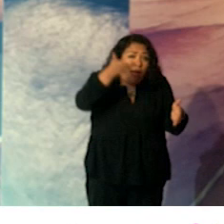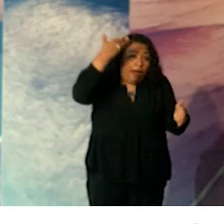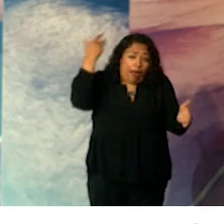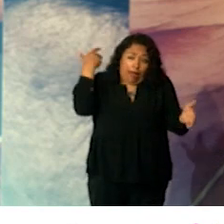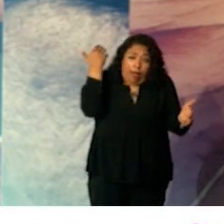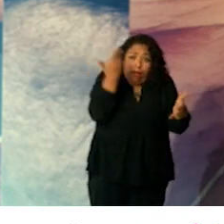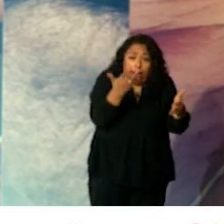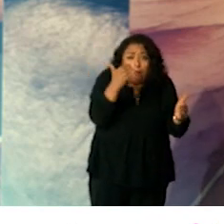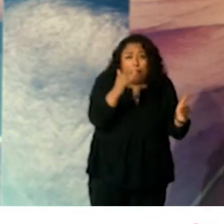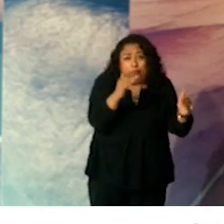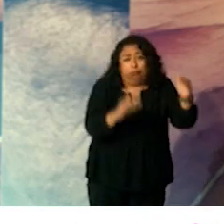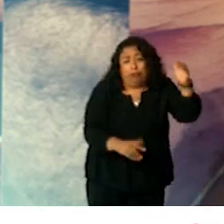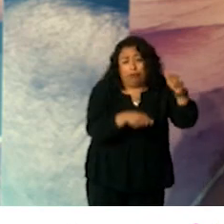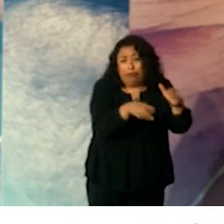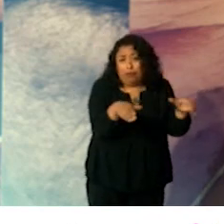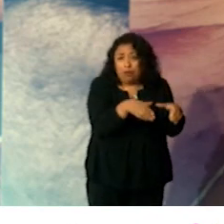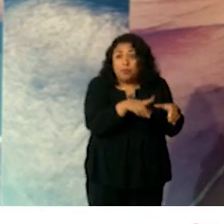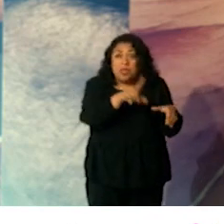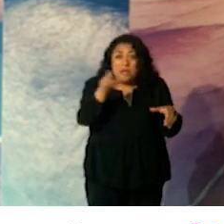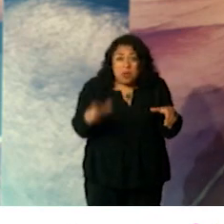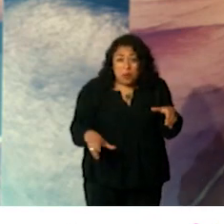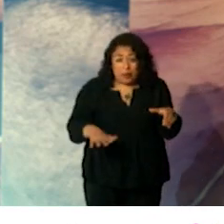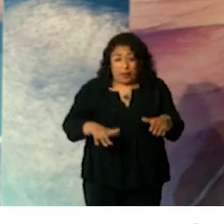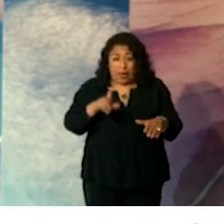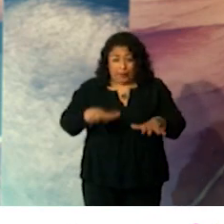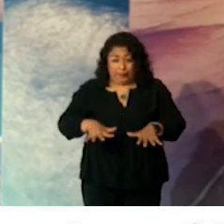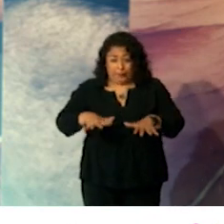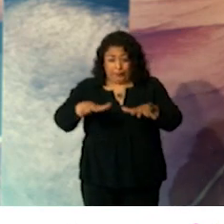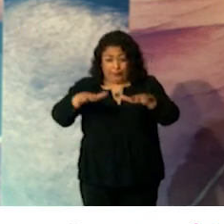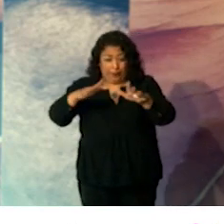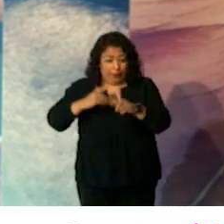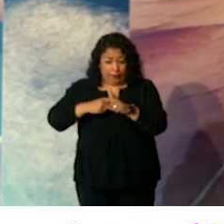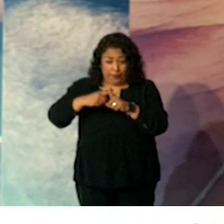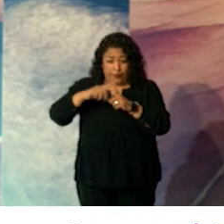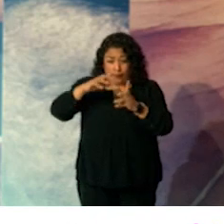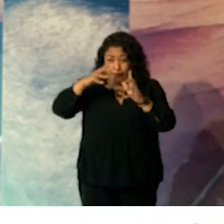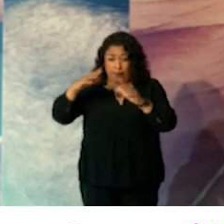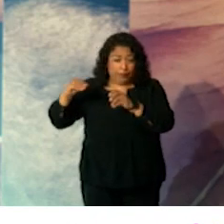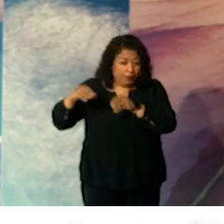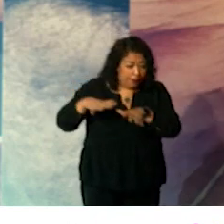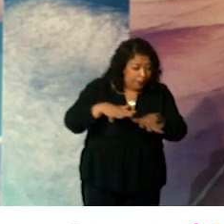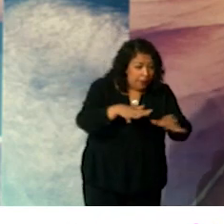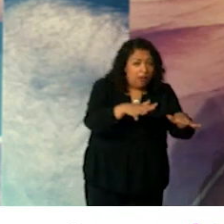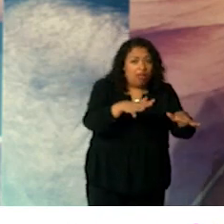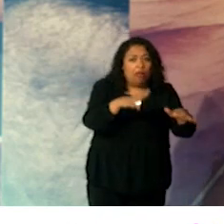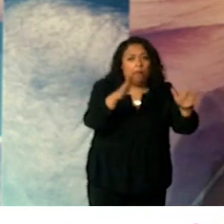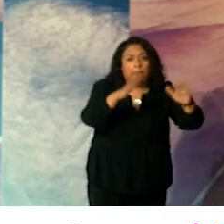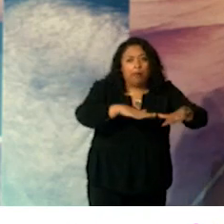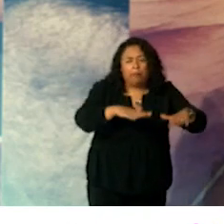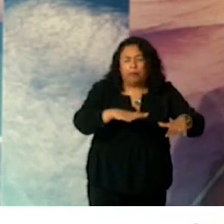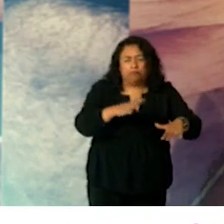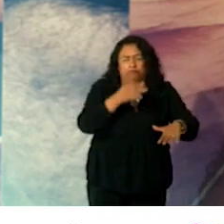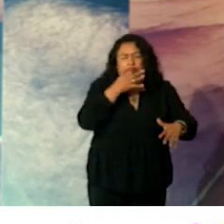históricamente desigual. Pero llegó el cambio climático a este lugar y se llevó todo aquello que ellos habían construido en el